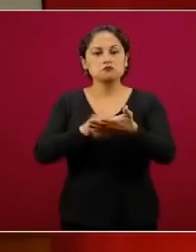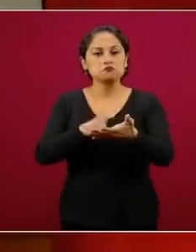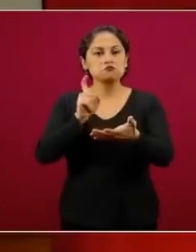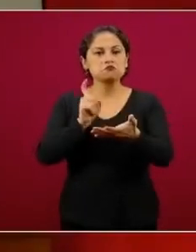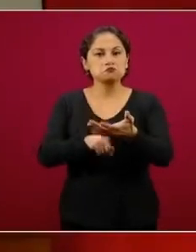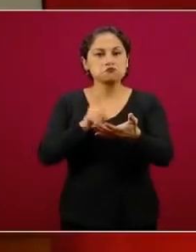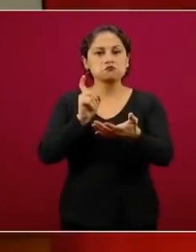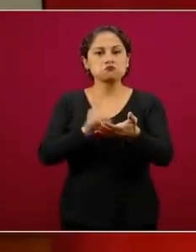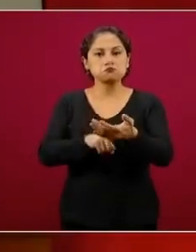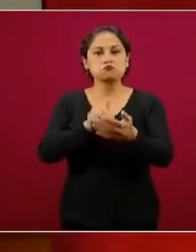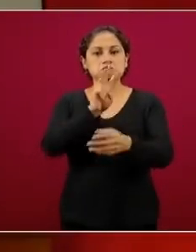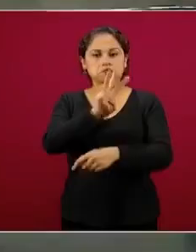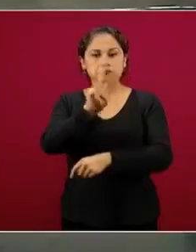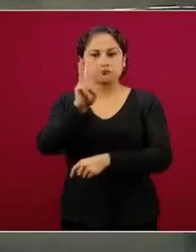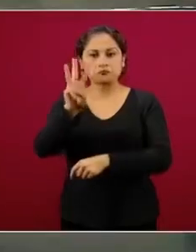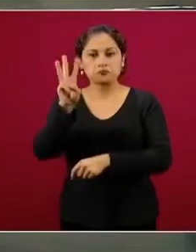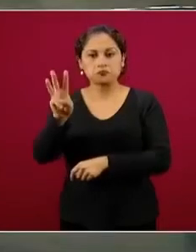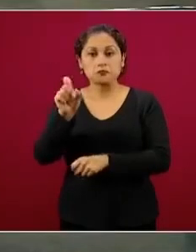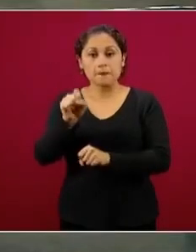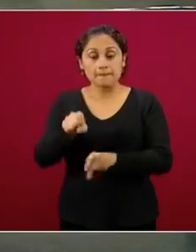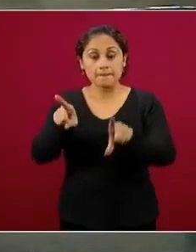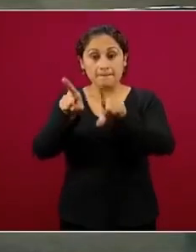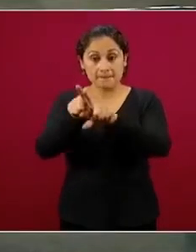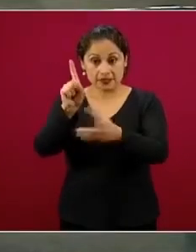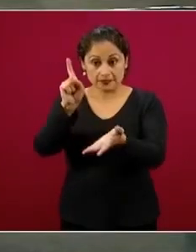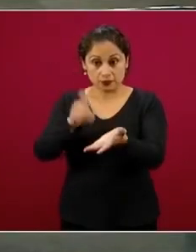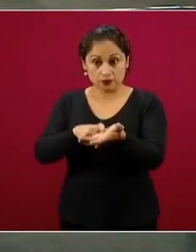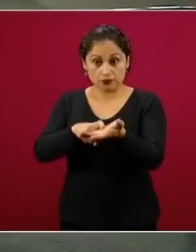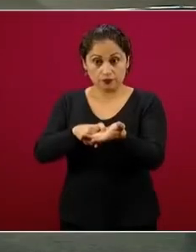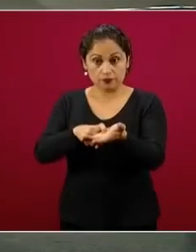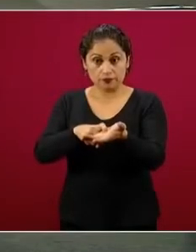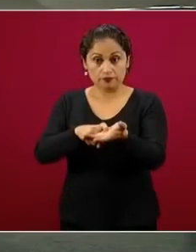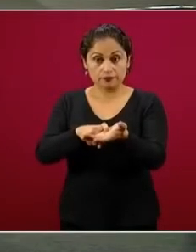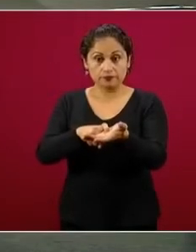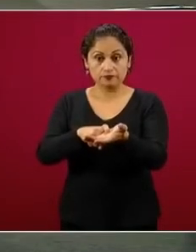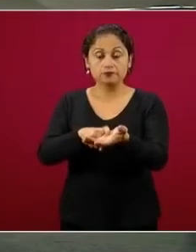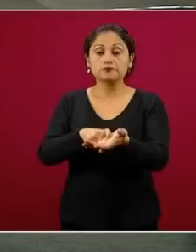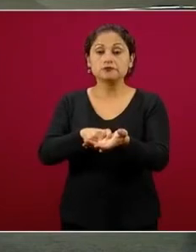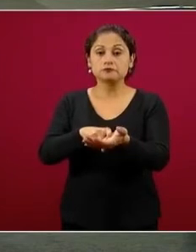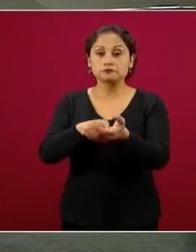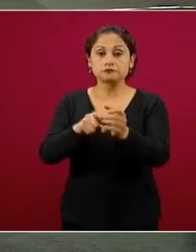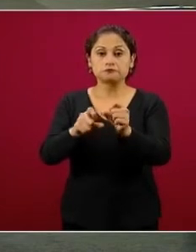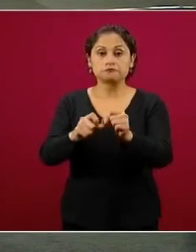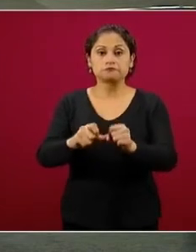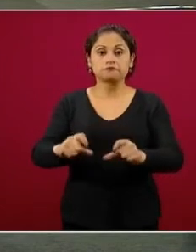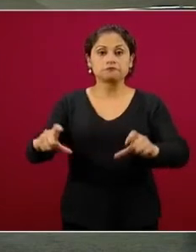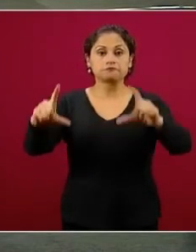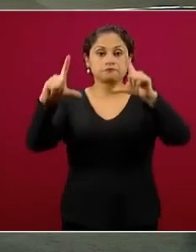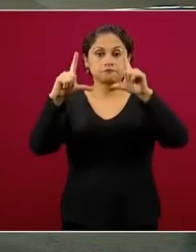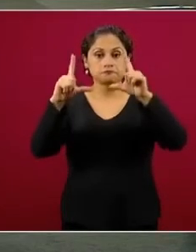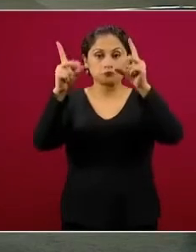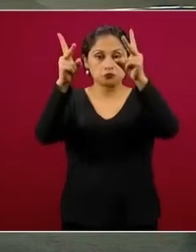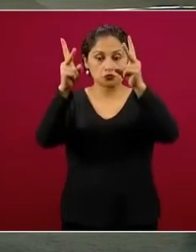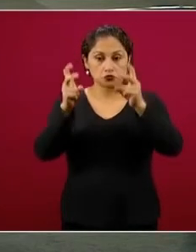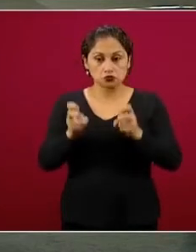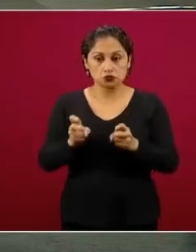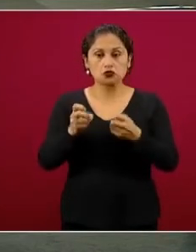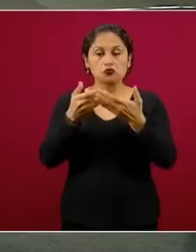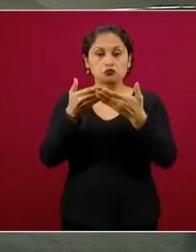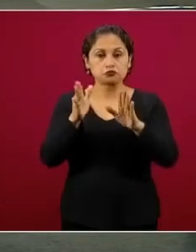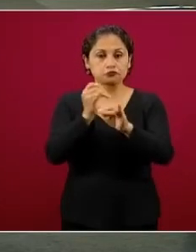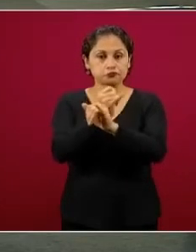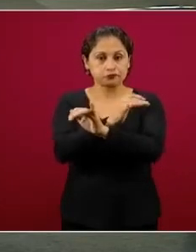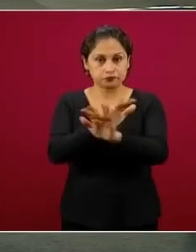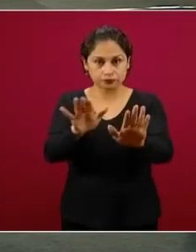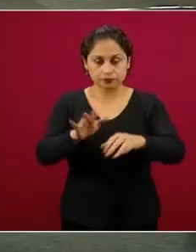en donde también en este botón se puede descargar la base de datos abierta. Y